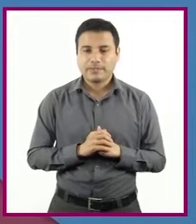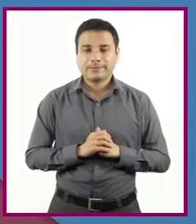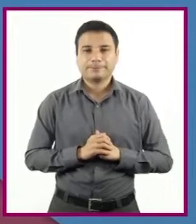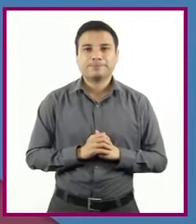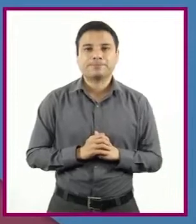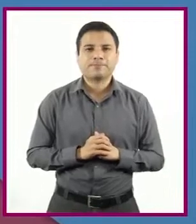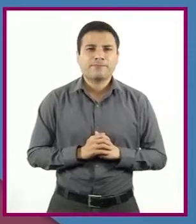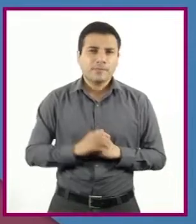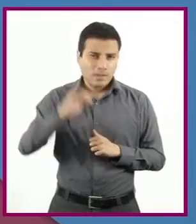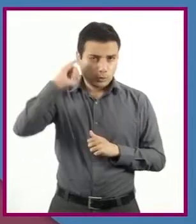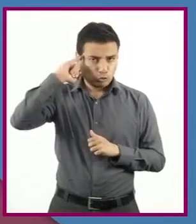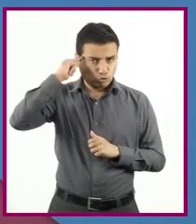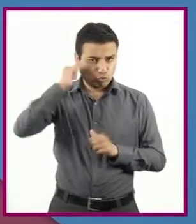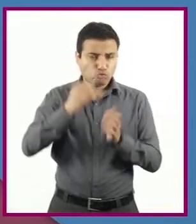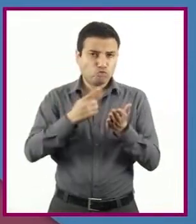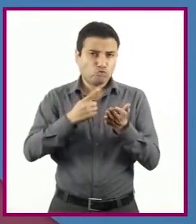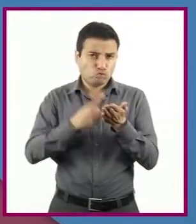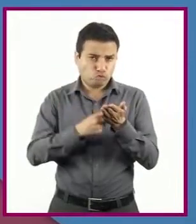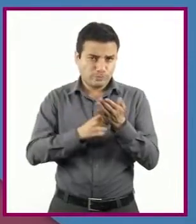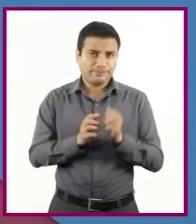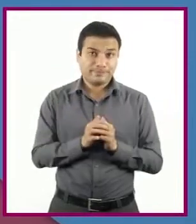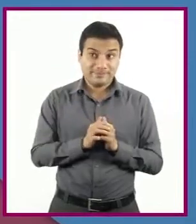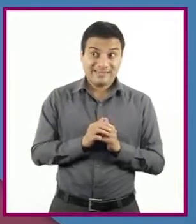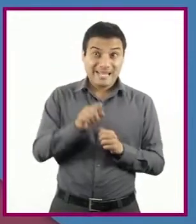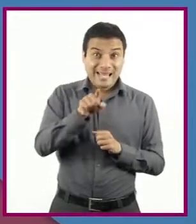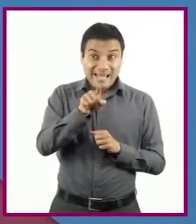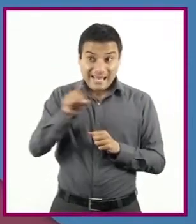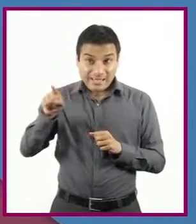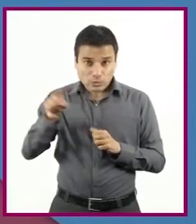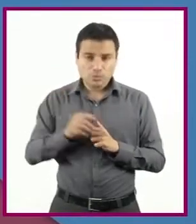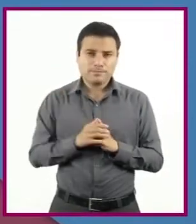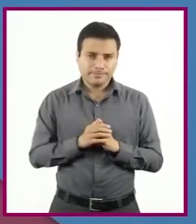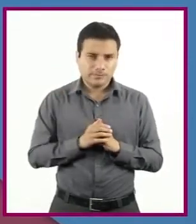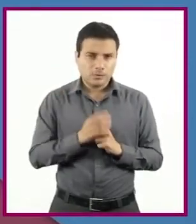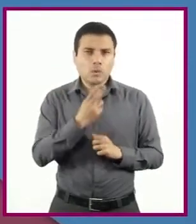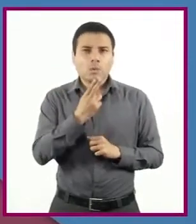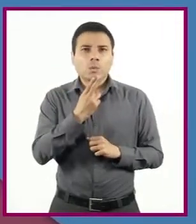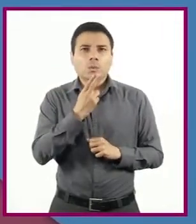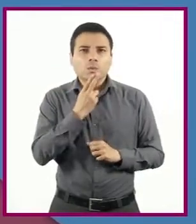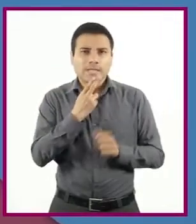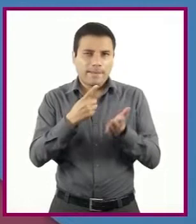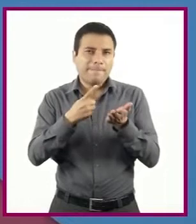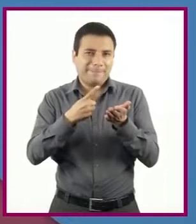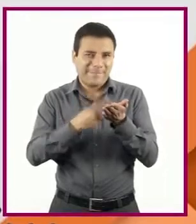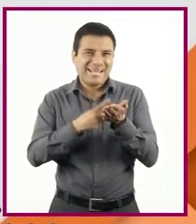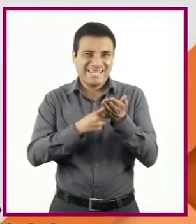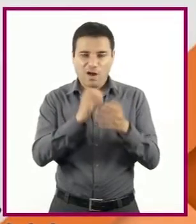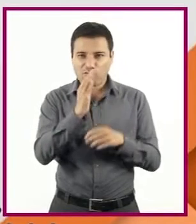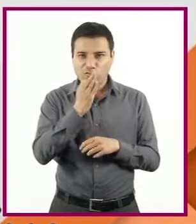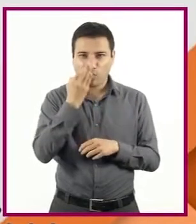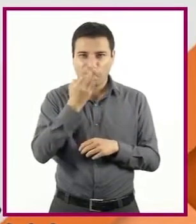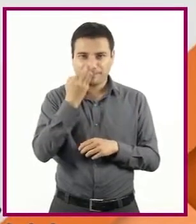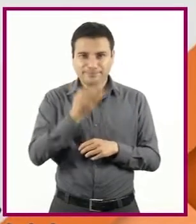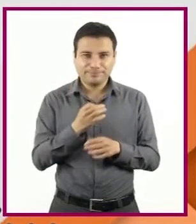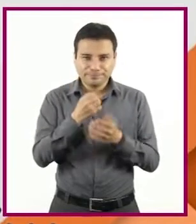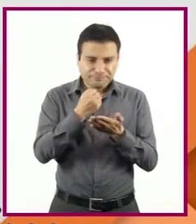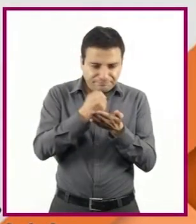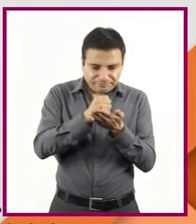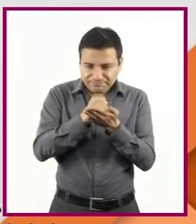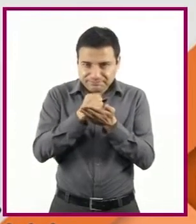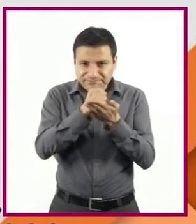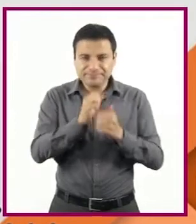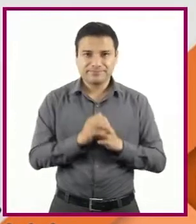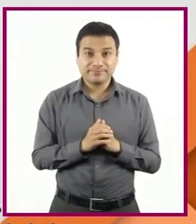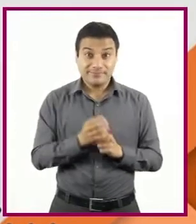Los totonacos fueron los primeros en aprovechar las virtudes aromáticas y culinarias de la vainilla. Para ellos,